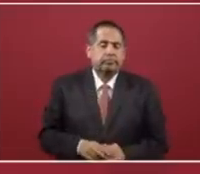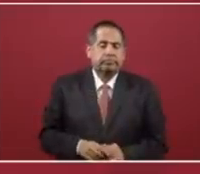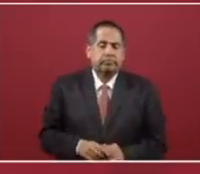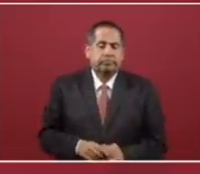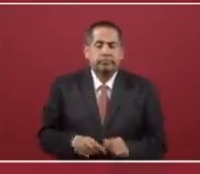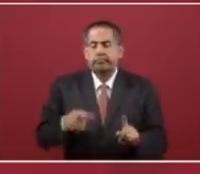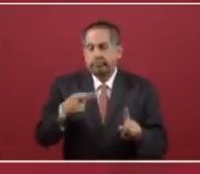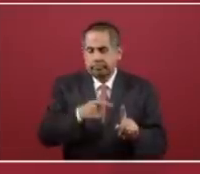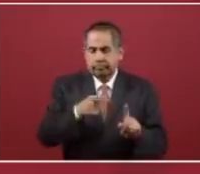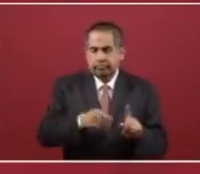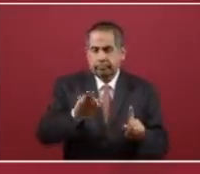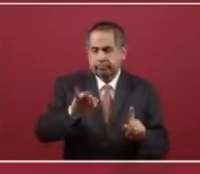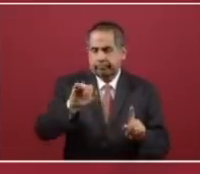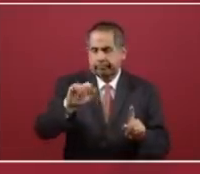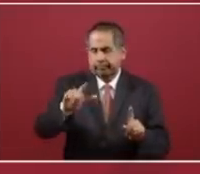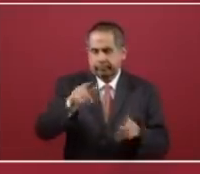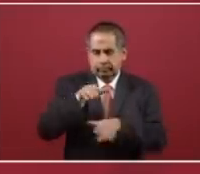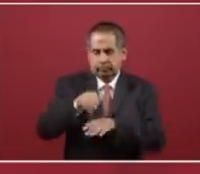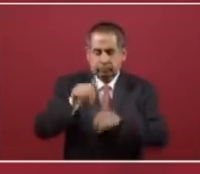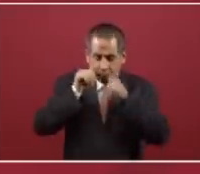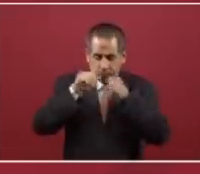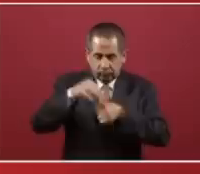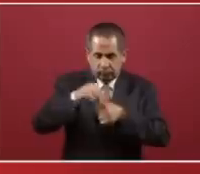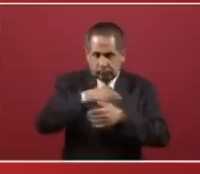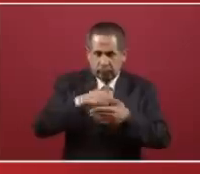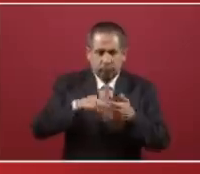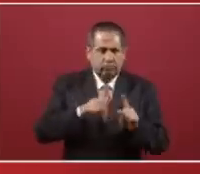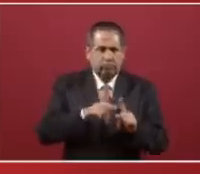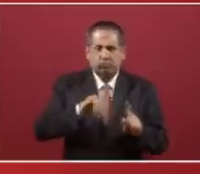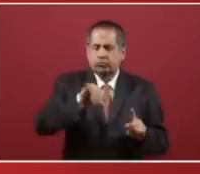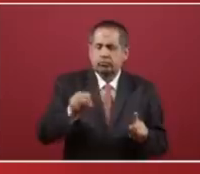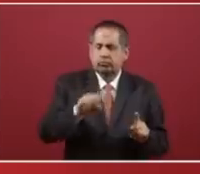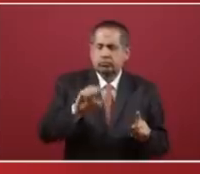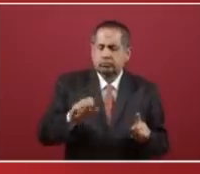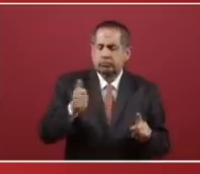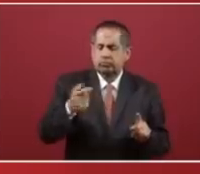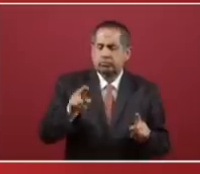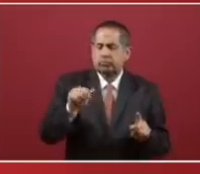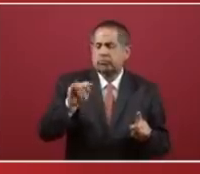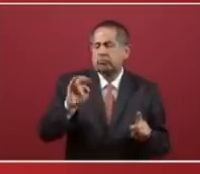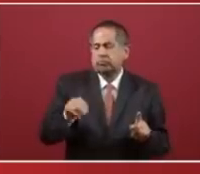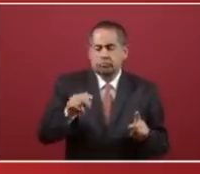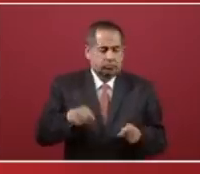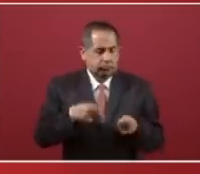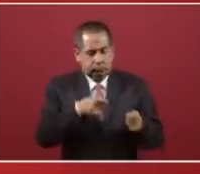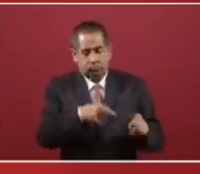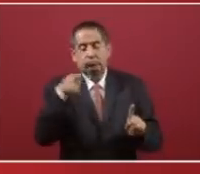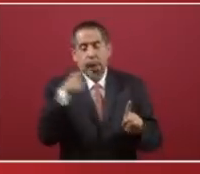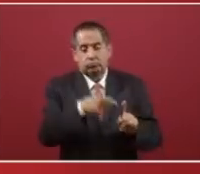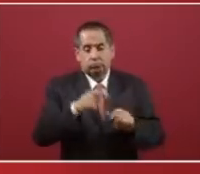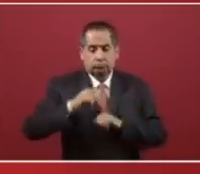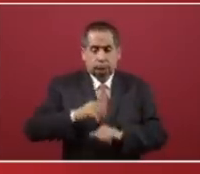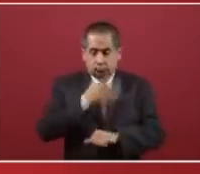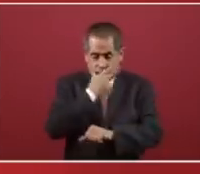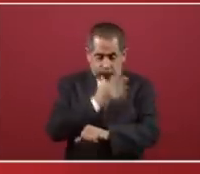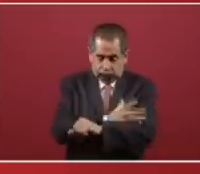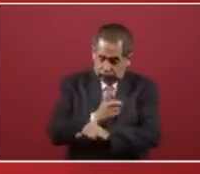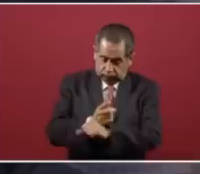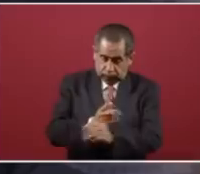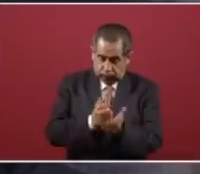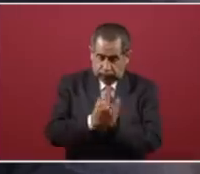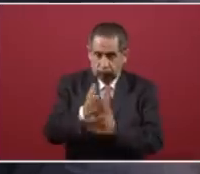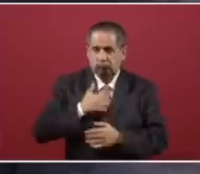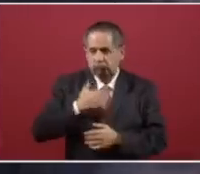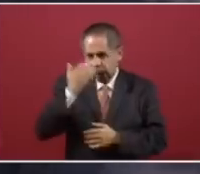fiscal electoral josé agustín ortiz pinchetti qué es un hombre recto que lo